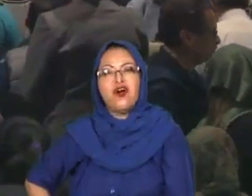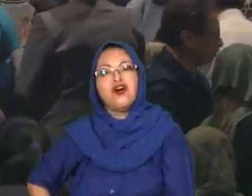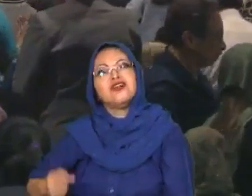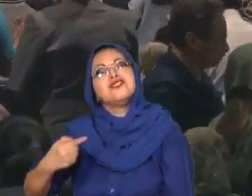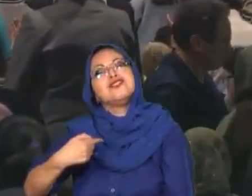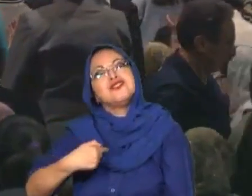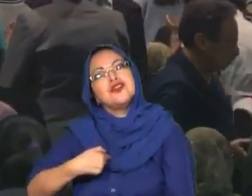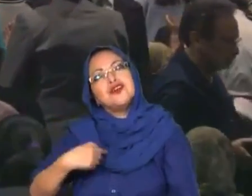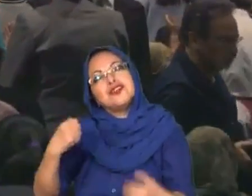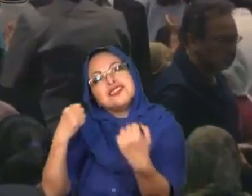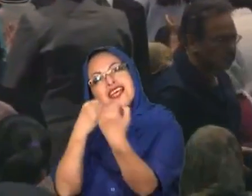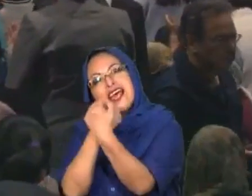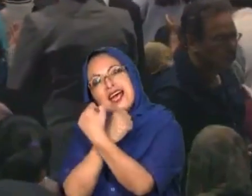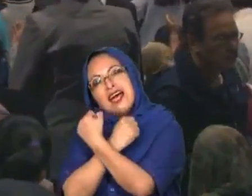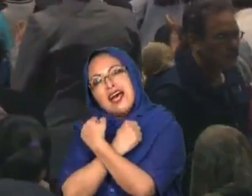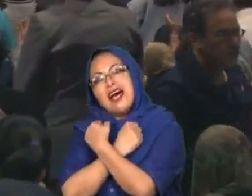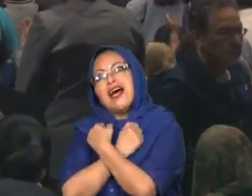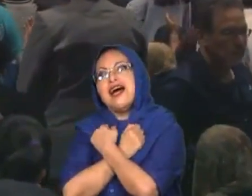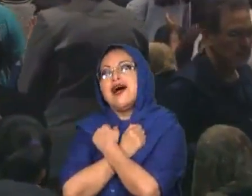Cristo, yo te